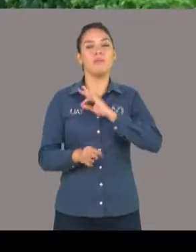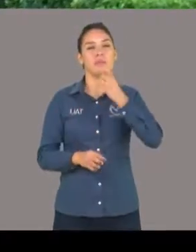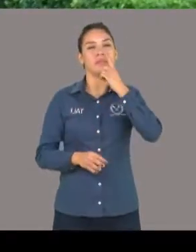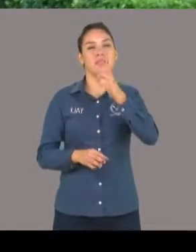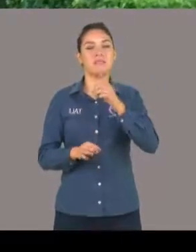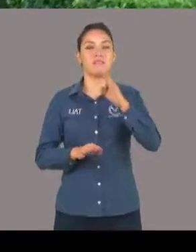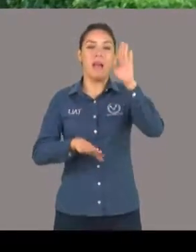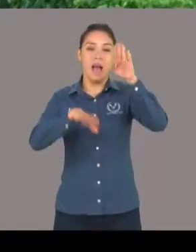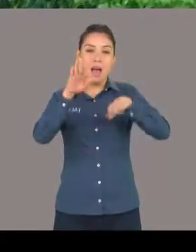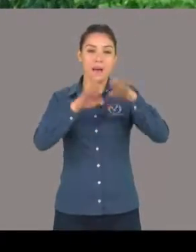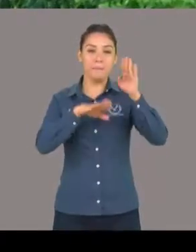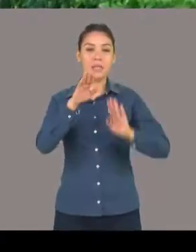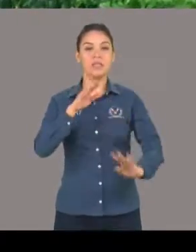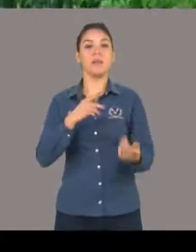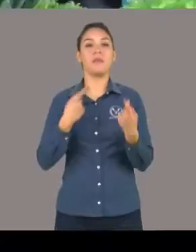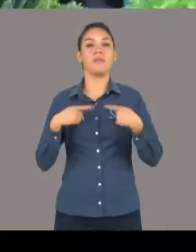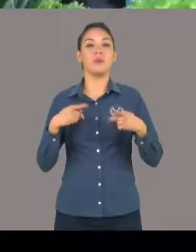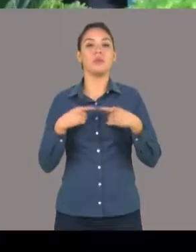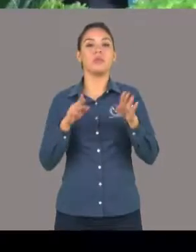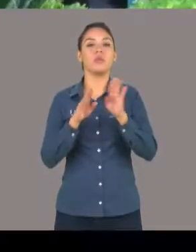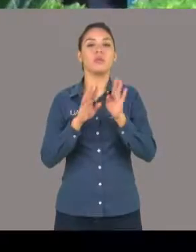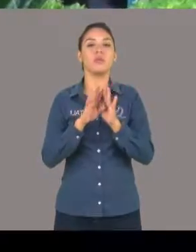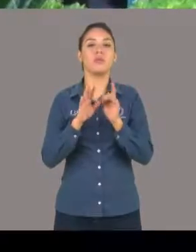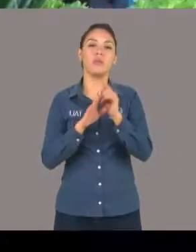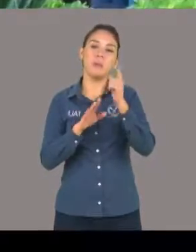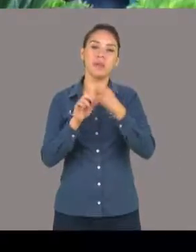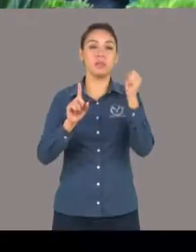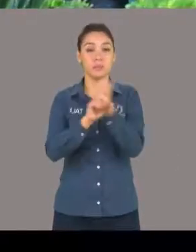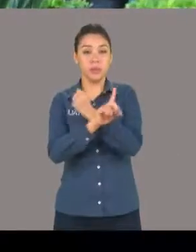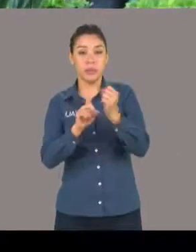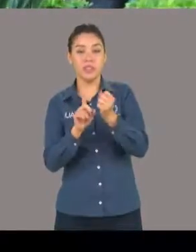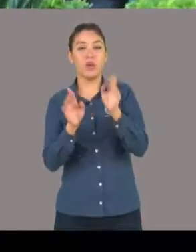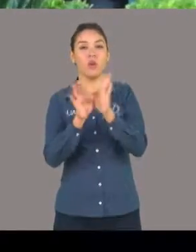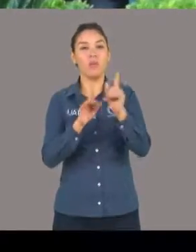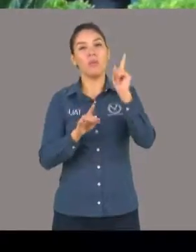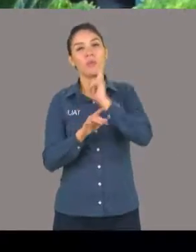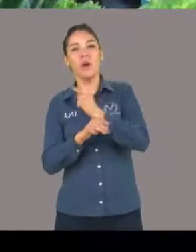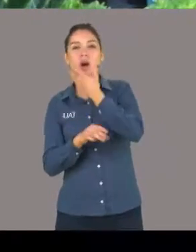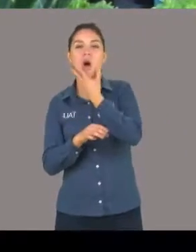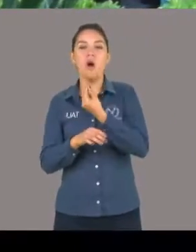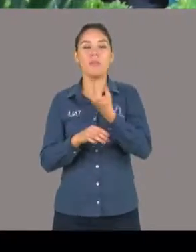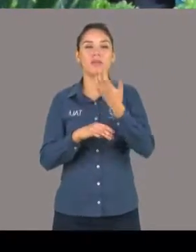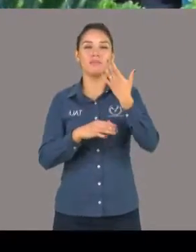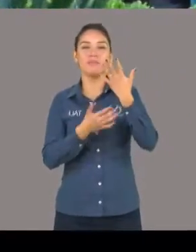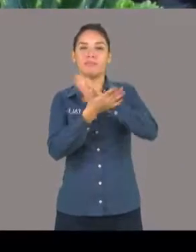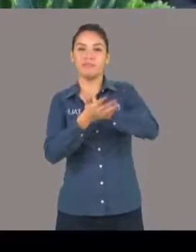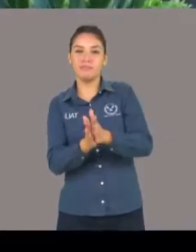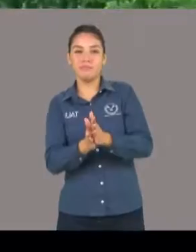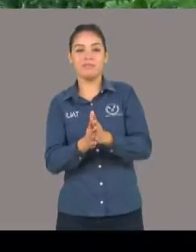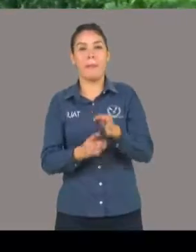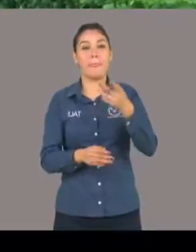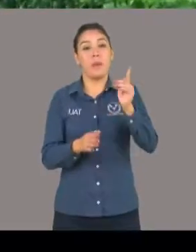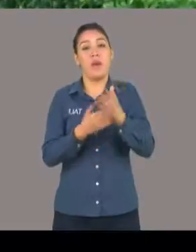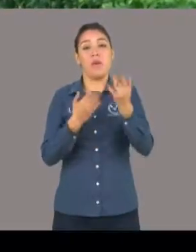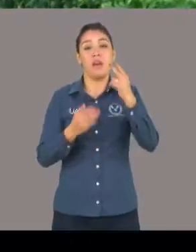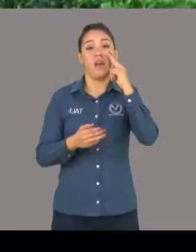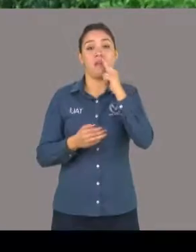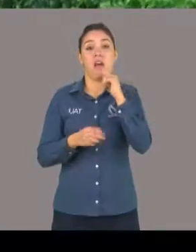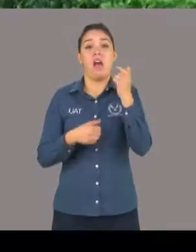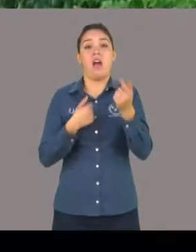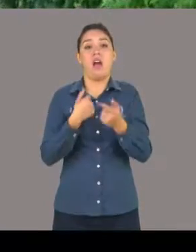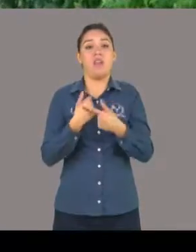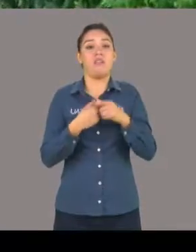Podemos decir que hay actos cotidianos que deben ser considerados violencia de género. Sin embargo, se han